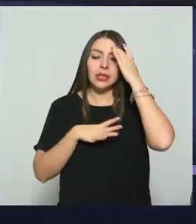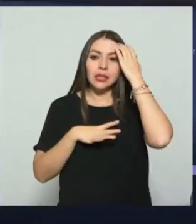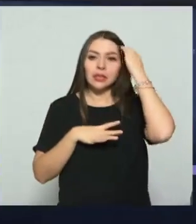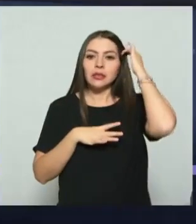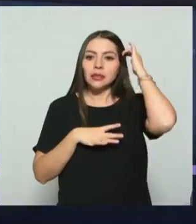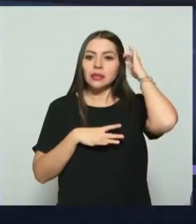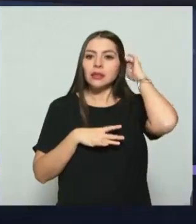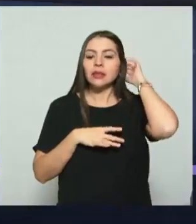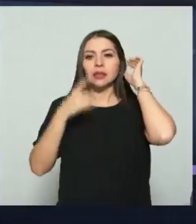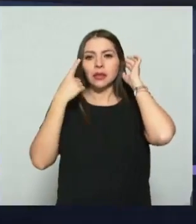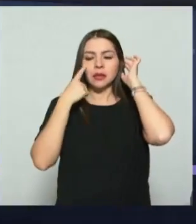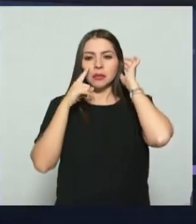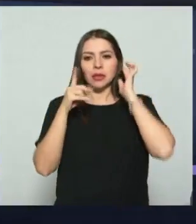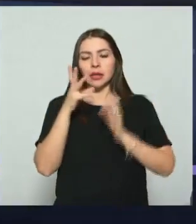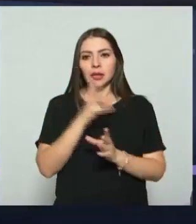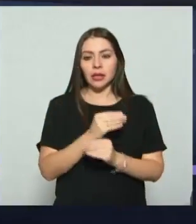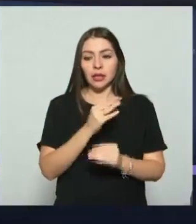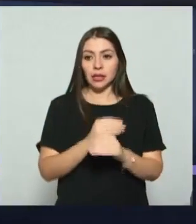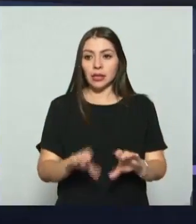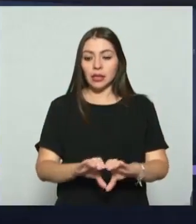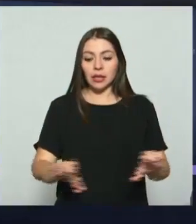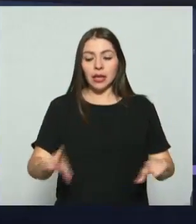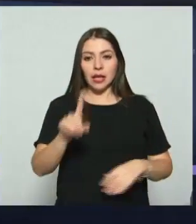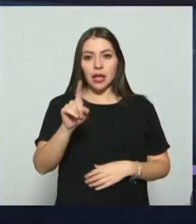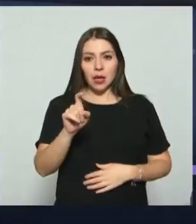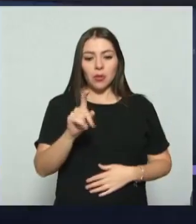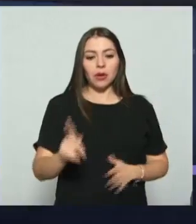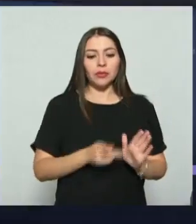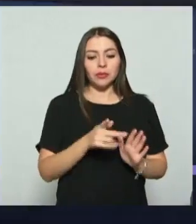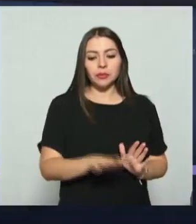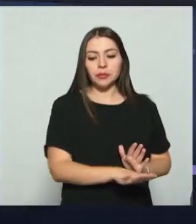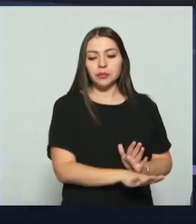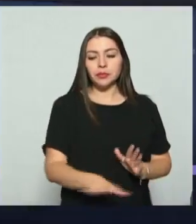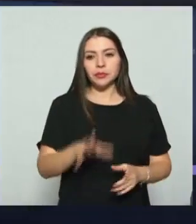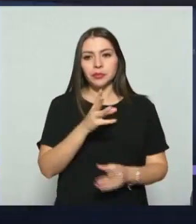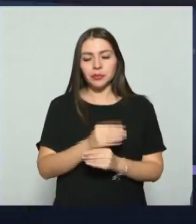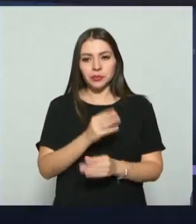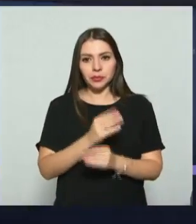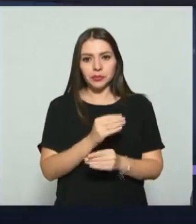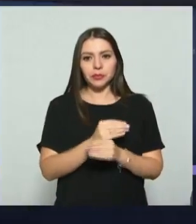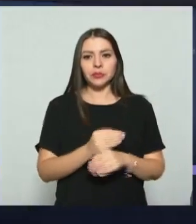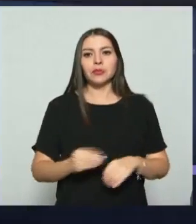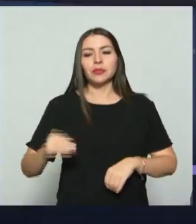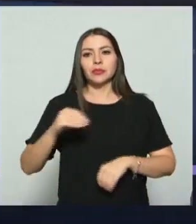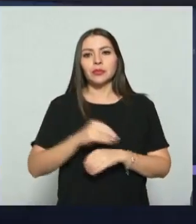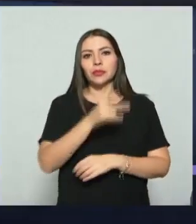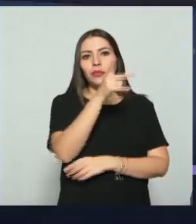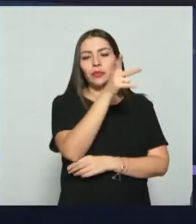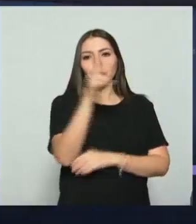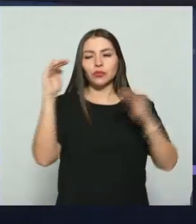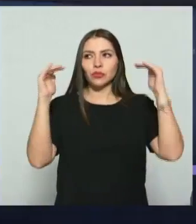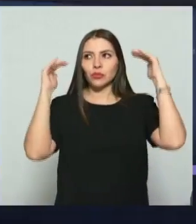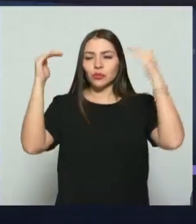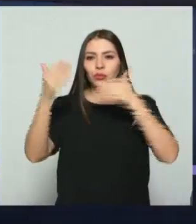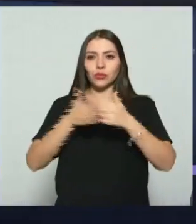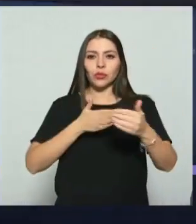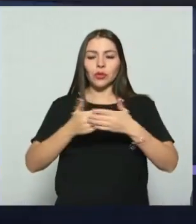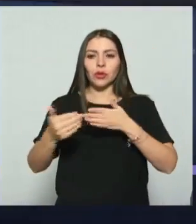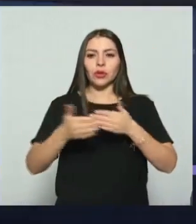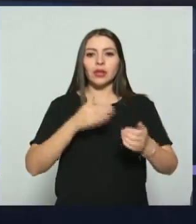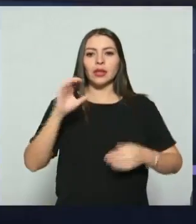el arreglo de la red de drenaje, la repavimentación, la colocación de un C2 de alta tecnología, de los